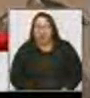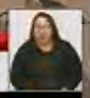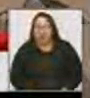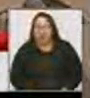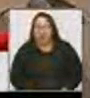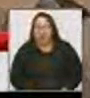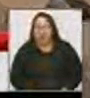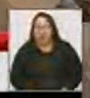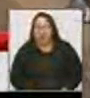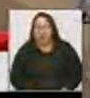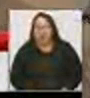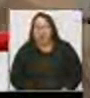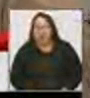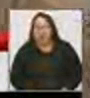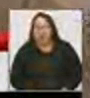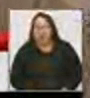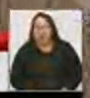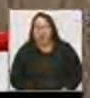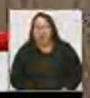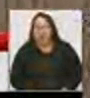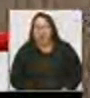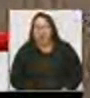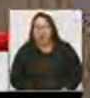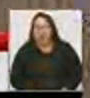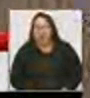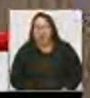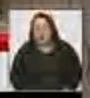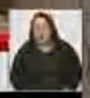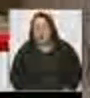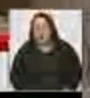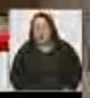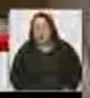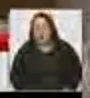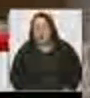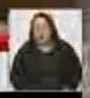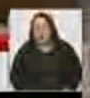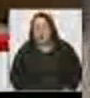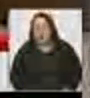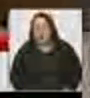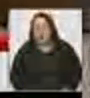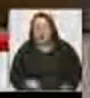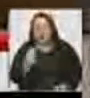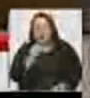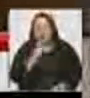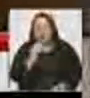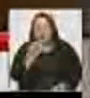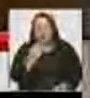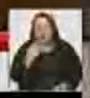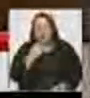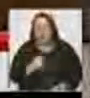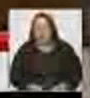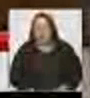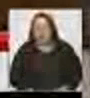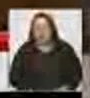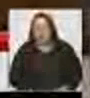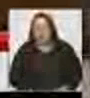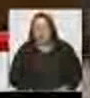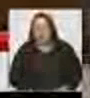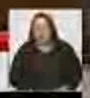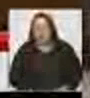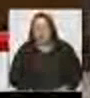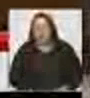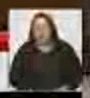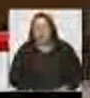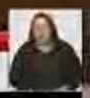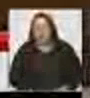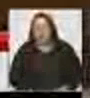Pero, presidente, yo creo que sigue siendo complicado. Además, con las cifras que ha dado el asesor de la comisión, que ha